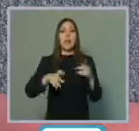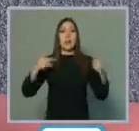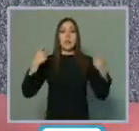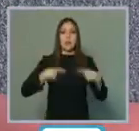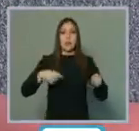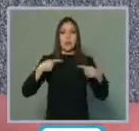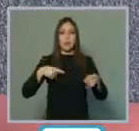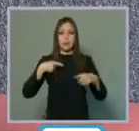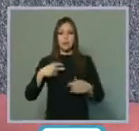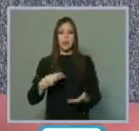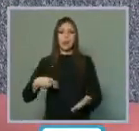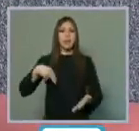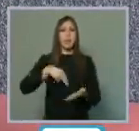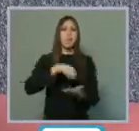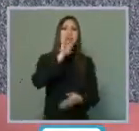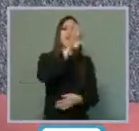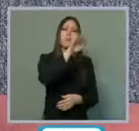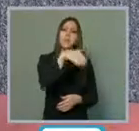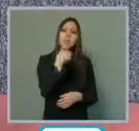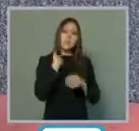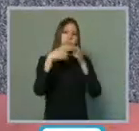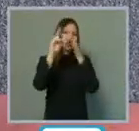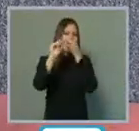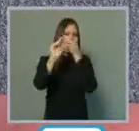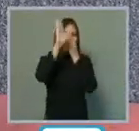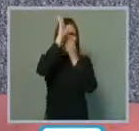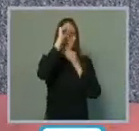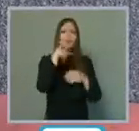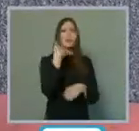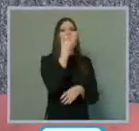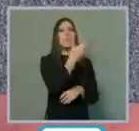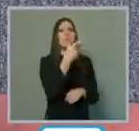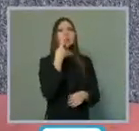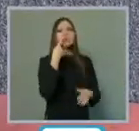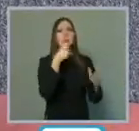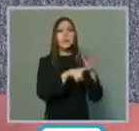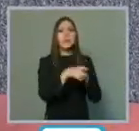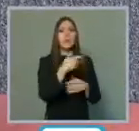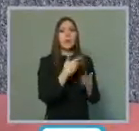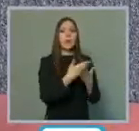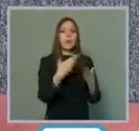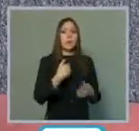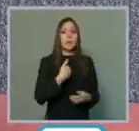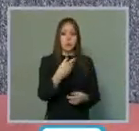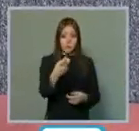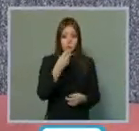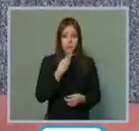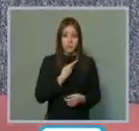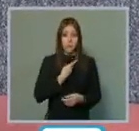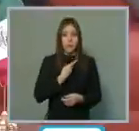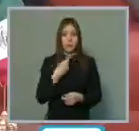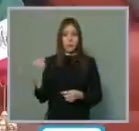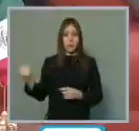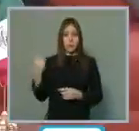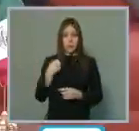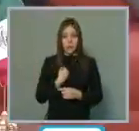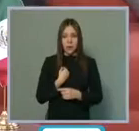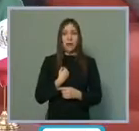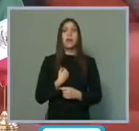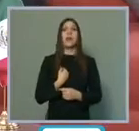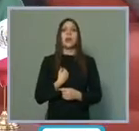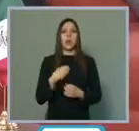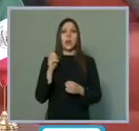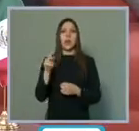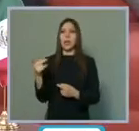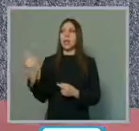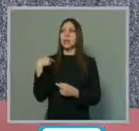impugna o me hace saber alguna inconformidad y yo bajo la suplencia de la queja le suplo, es decir, me erijo como si fuera él, trato de entender la